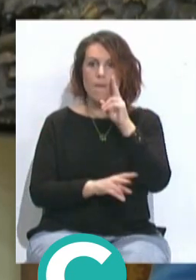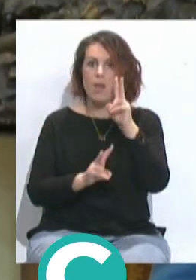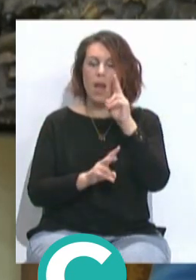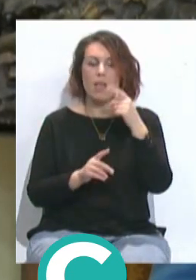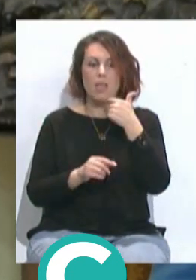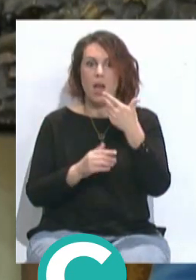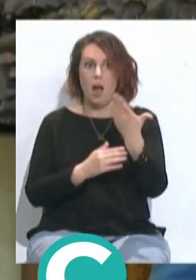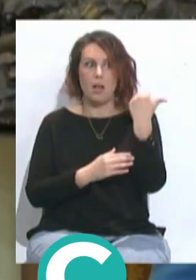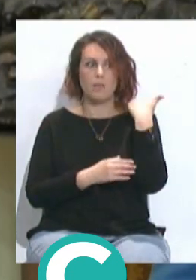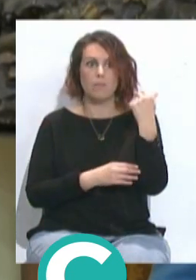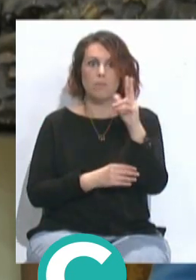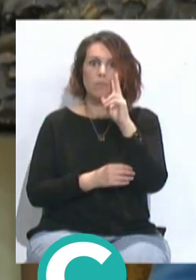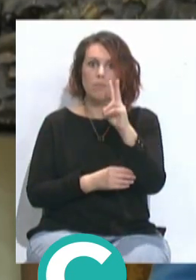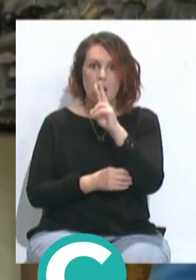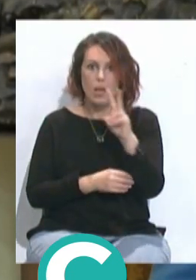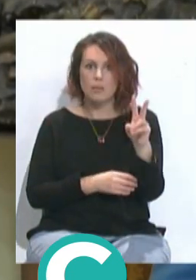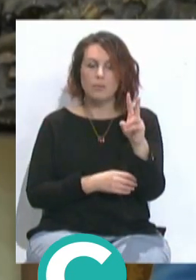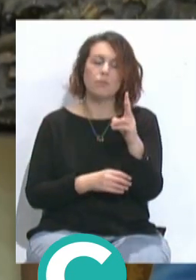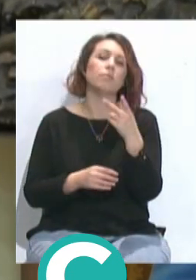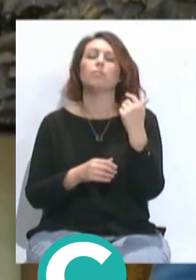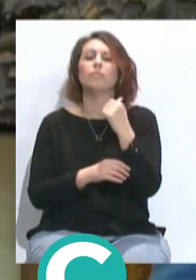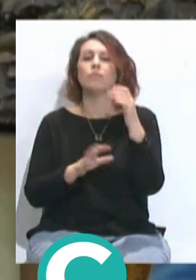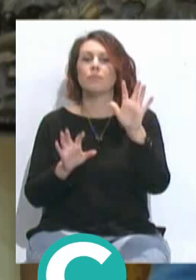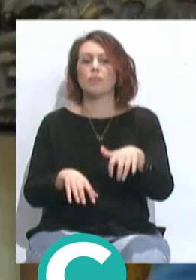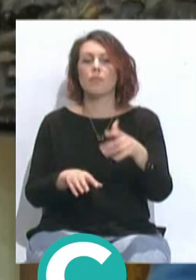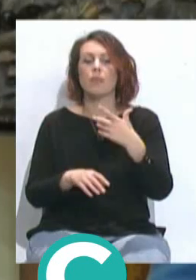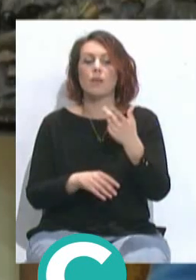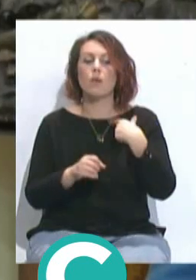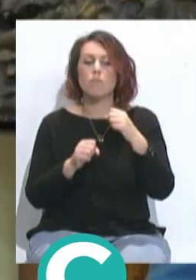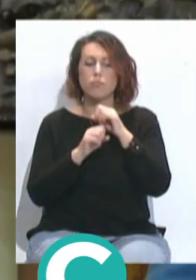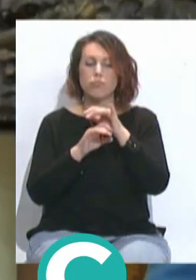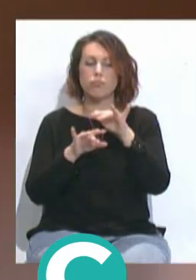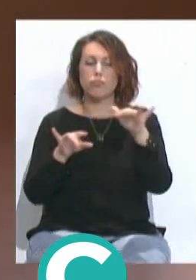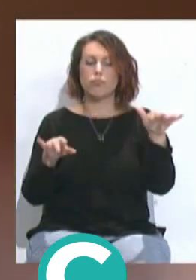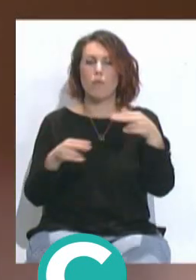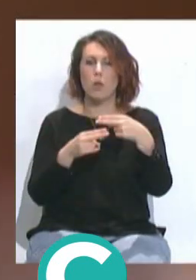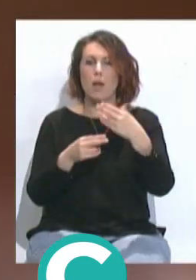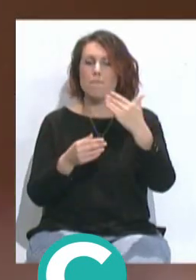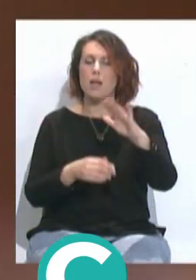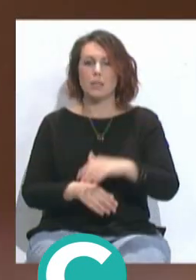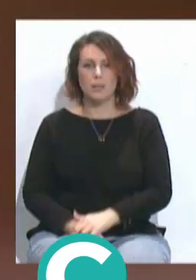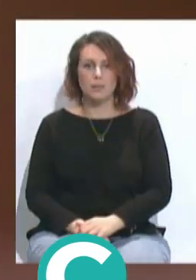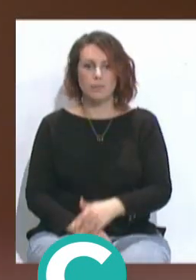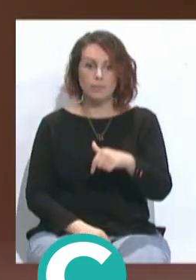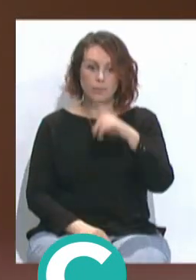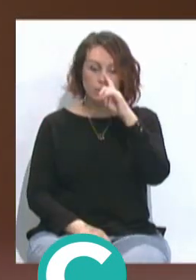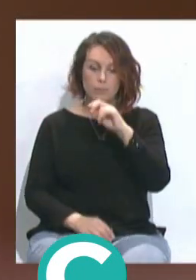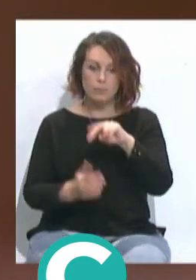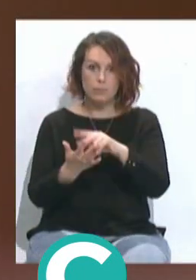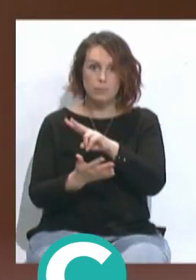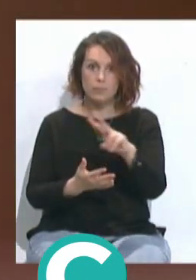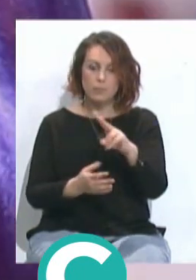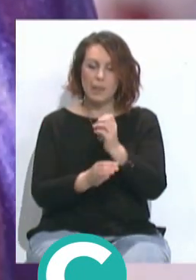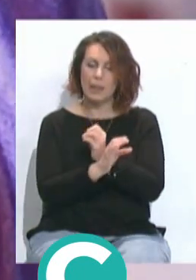como bien decías antes, que se vea la Semana Santa de Cádiz y que alcance más allá de la frontera. Así, para este 2022,